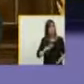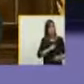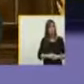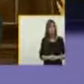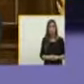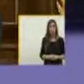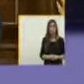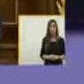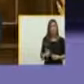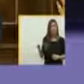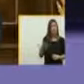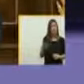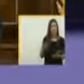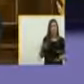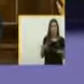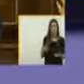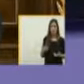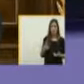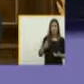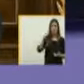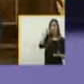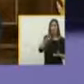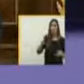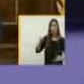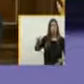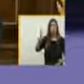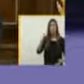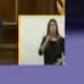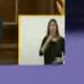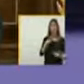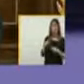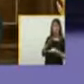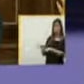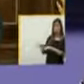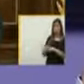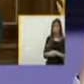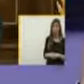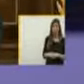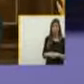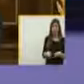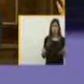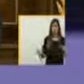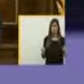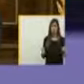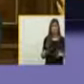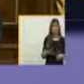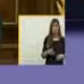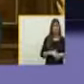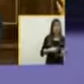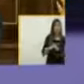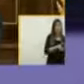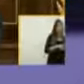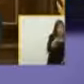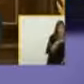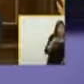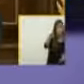grupo parlamentario que ten 90 diputados. E se hai un acordo para gobernar, nese goberno teñen que estar representadas as forzas